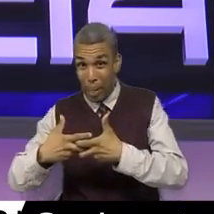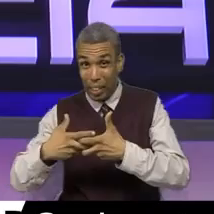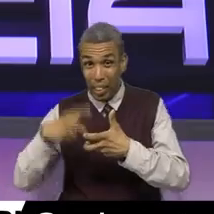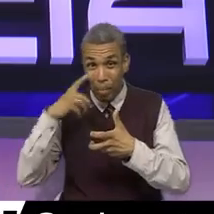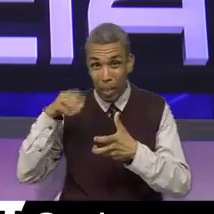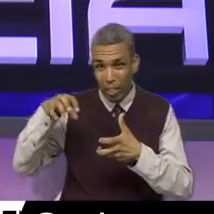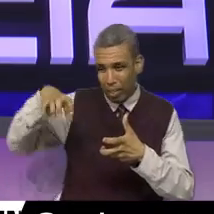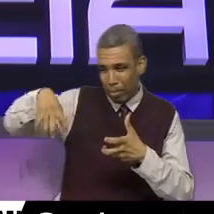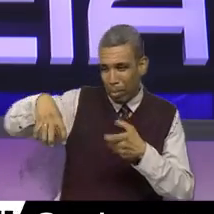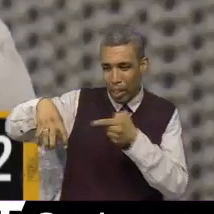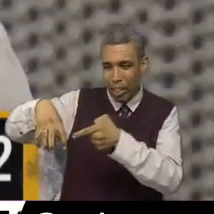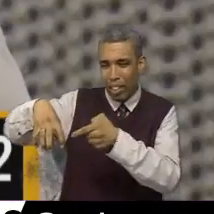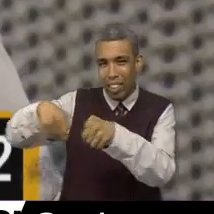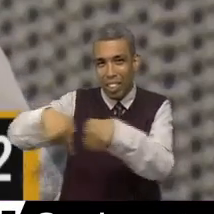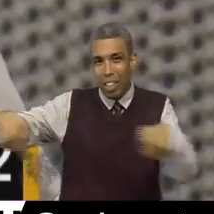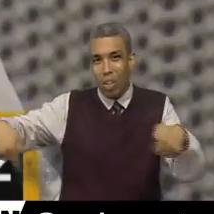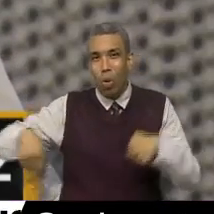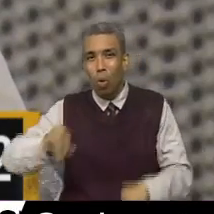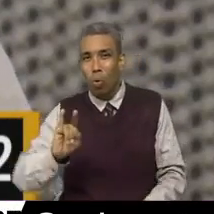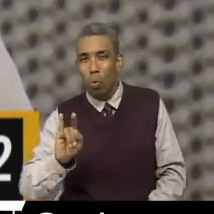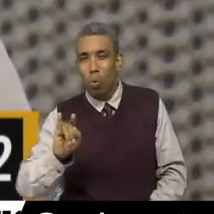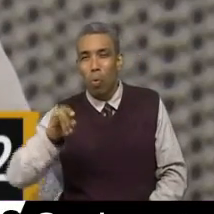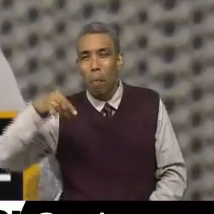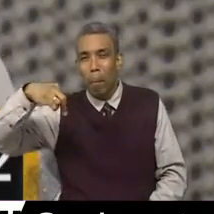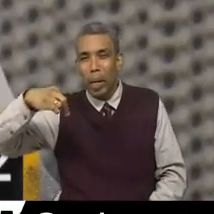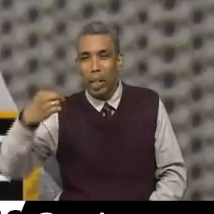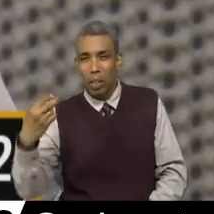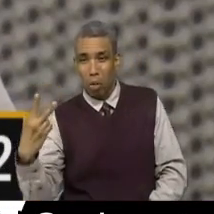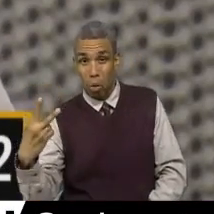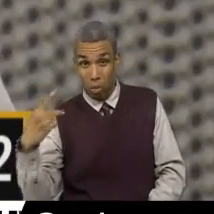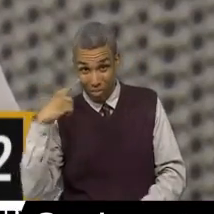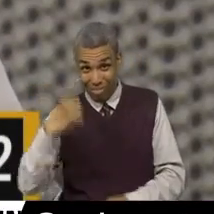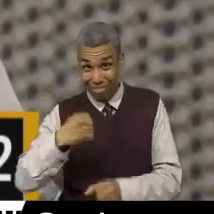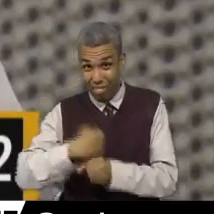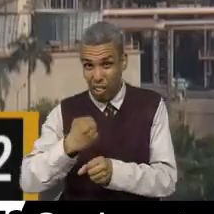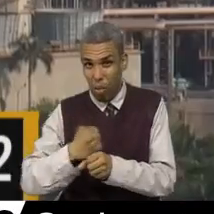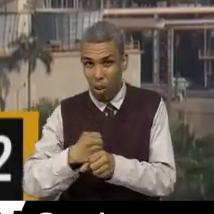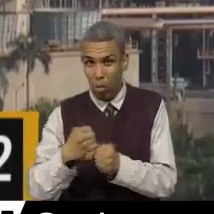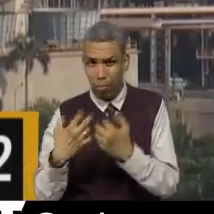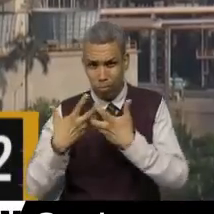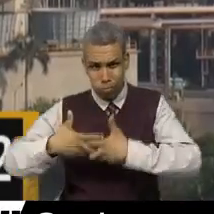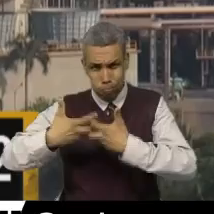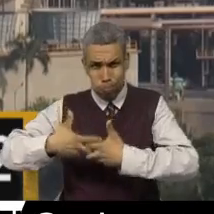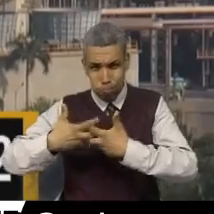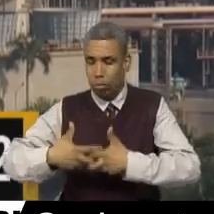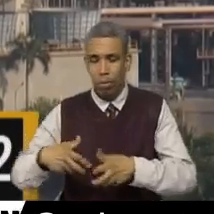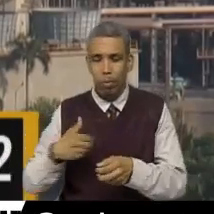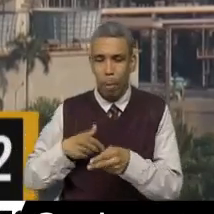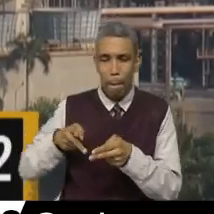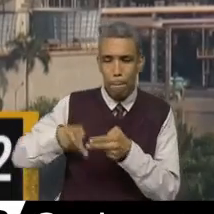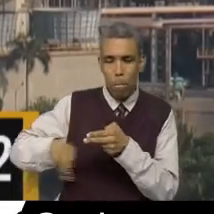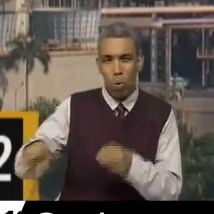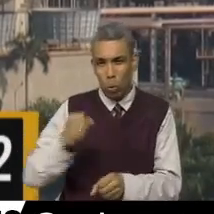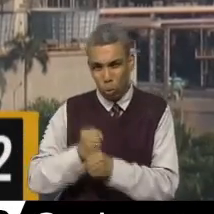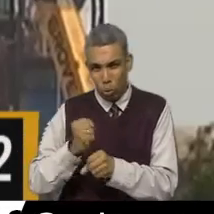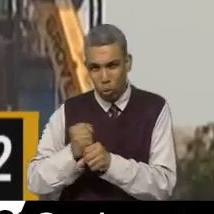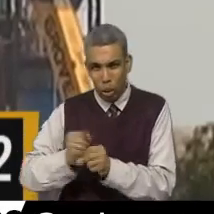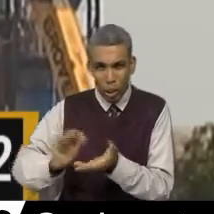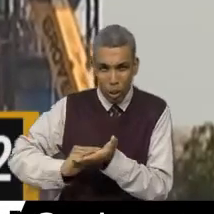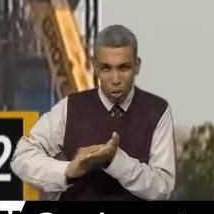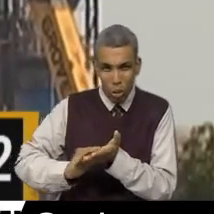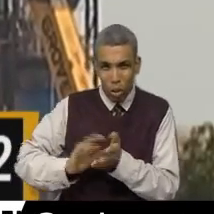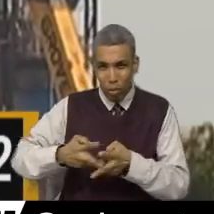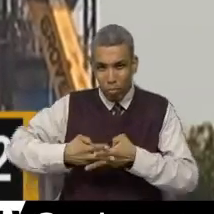Ecopetrol. El presidente de la subdirectiva Uso Barranca Bermeja, Daniel Sosa, aseguró que los trabajos de reparación de la planta UOP2